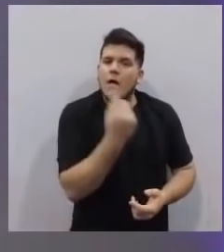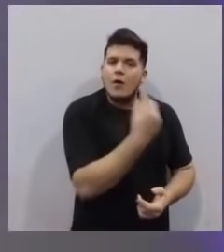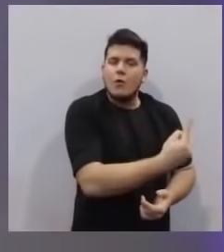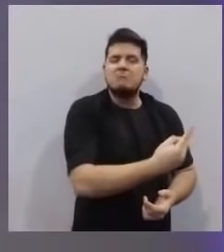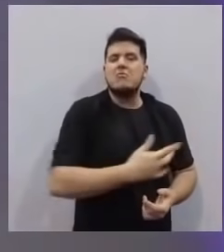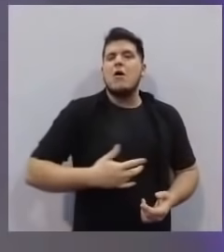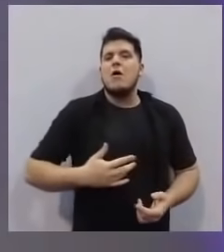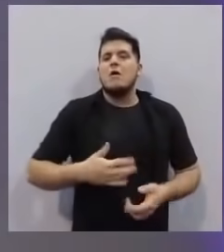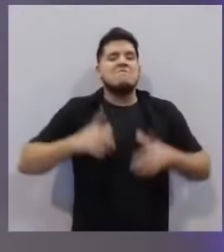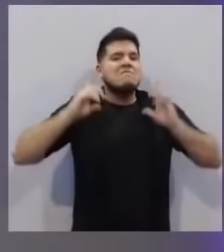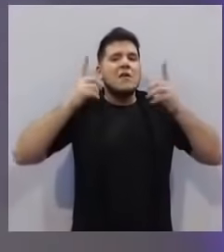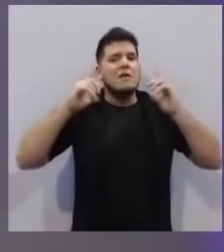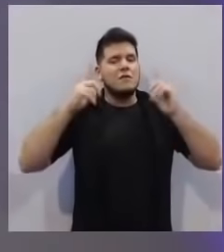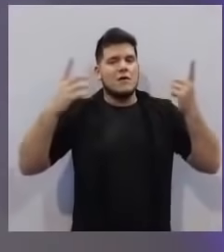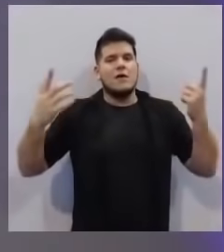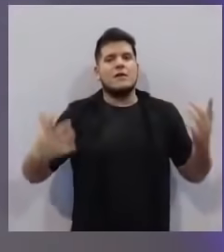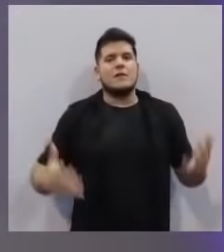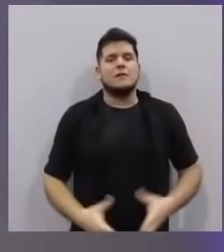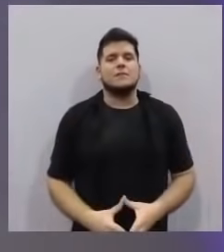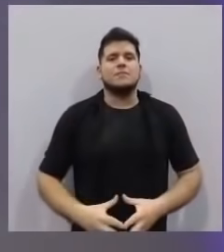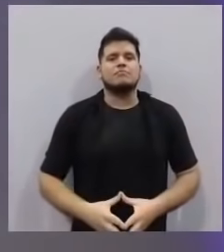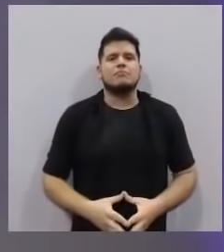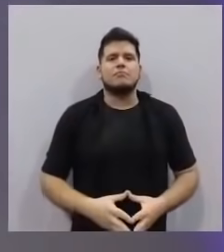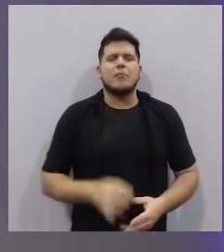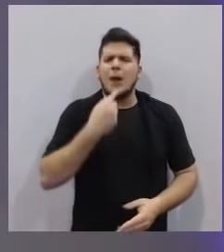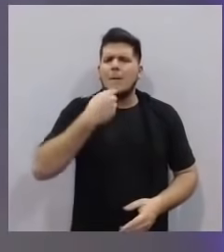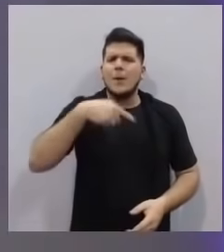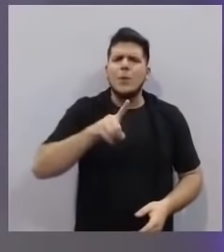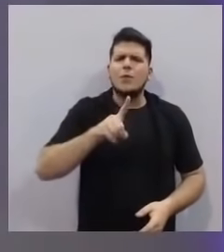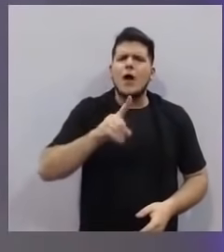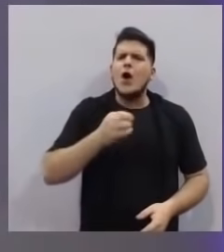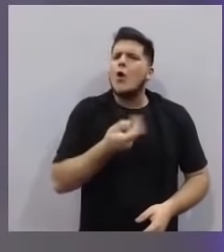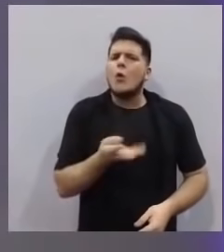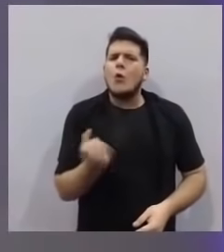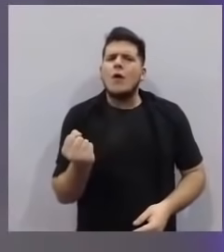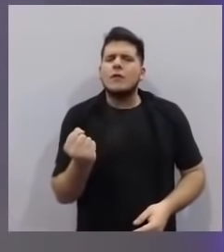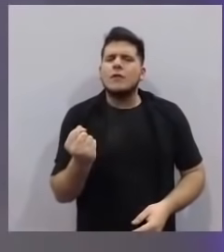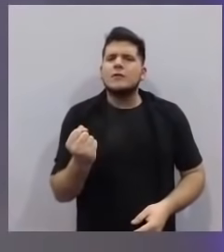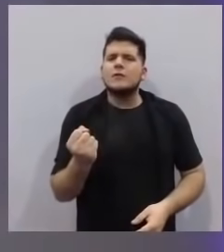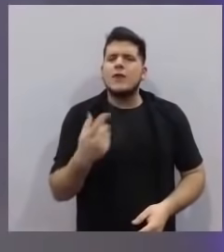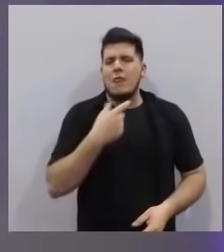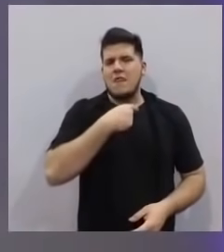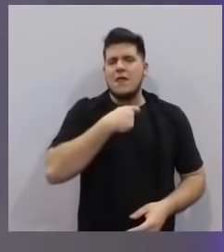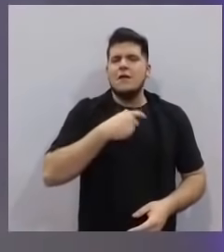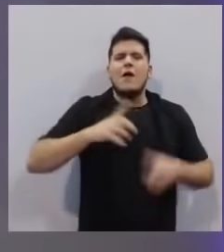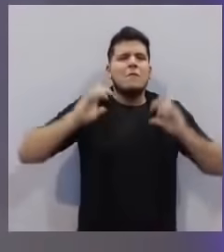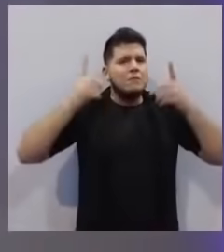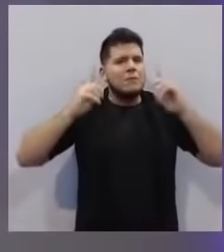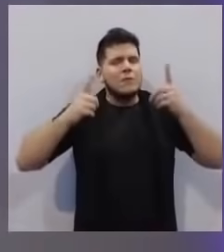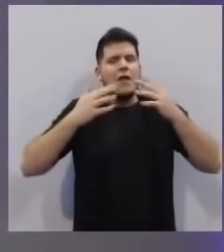cuanto van a disfrutar de las bendiciones de dios bendiciones de dios que no tienen límites